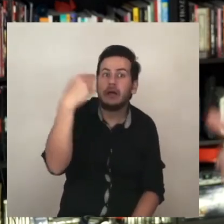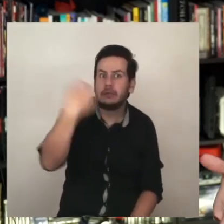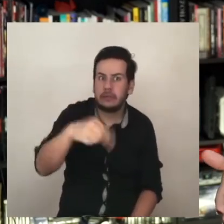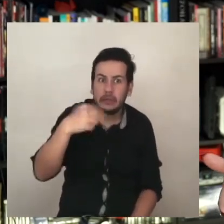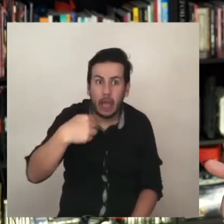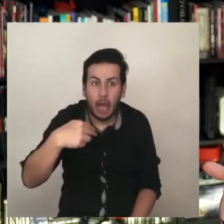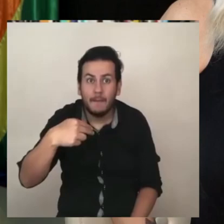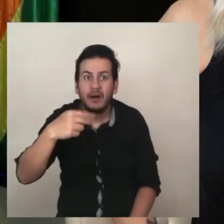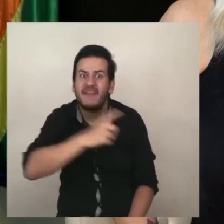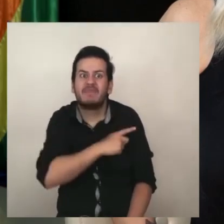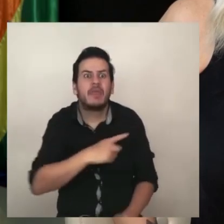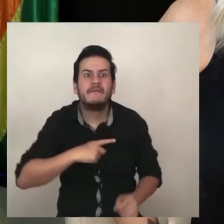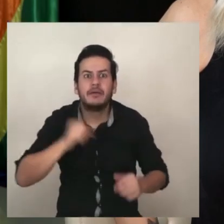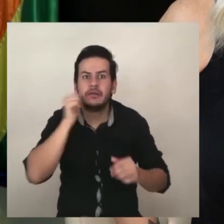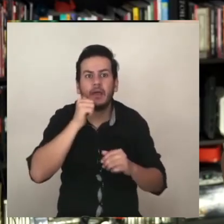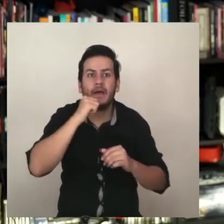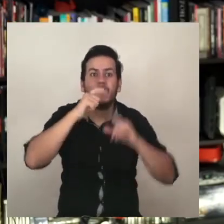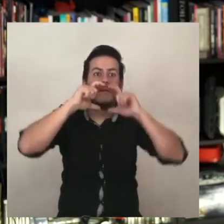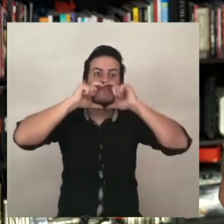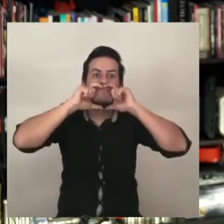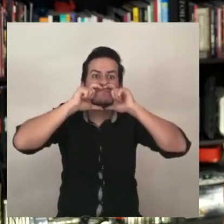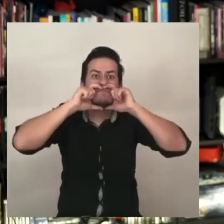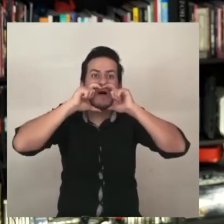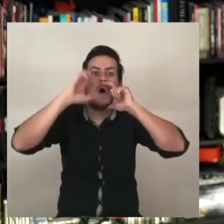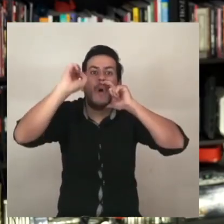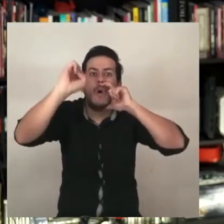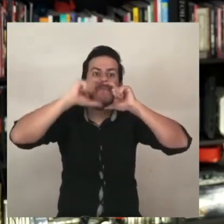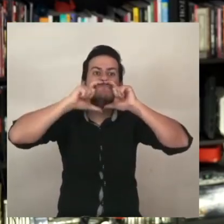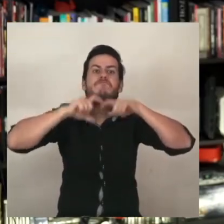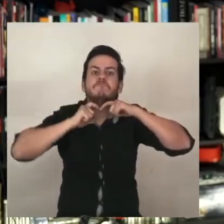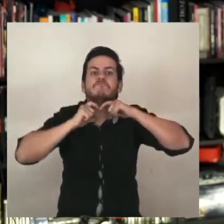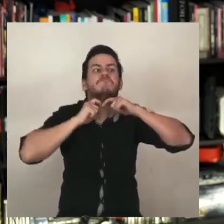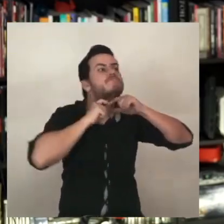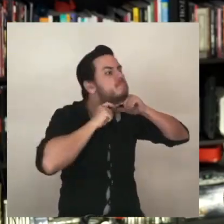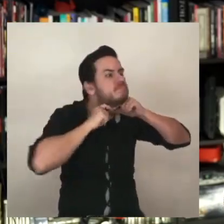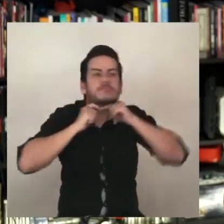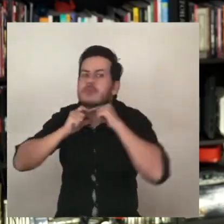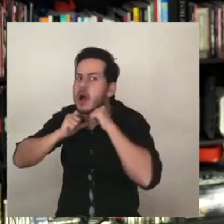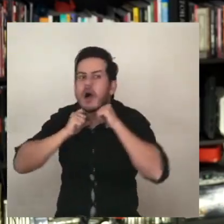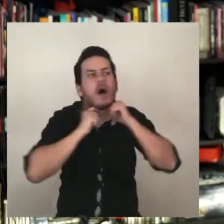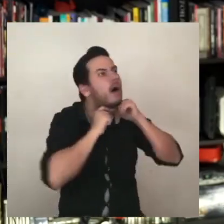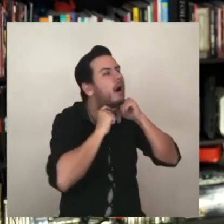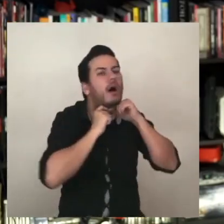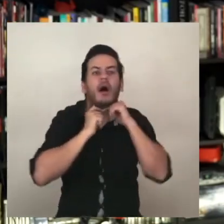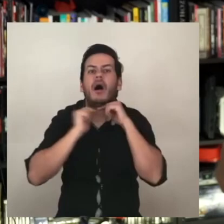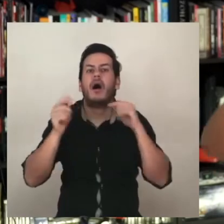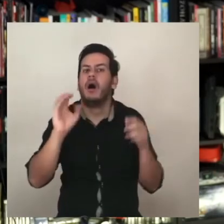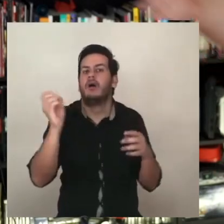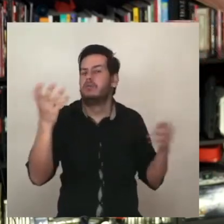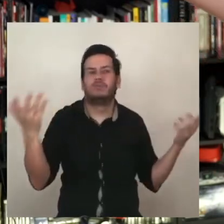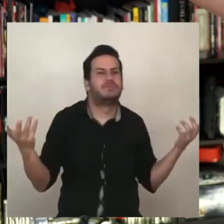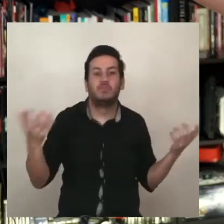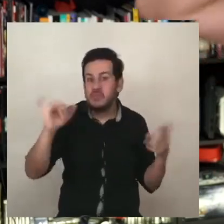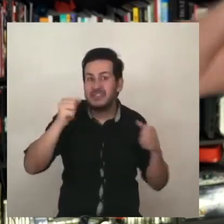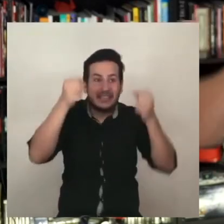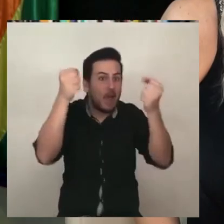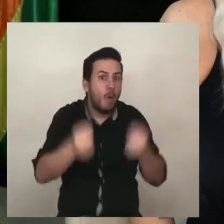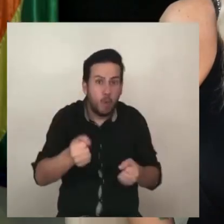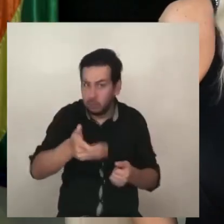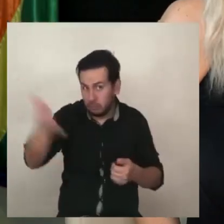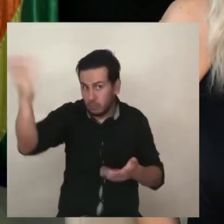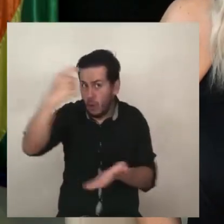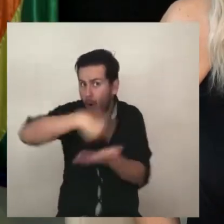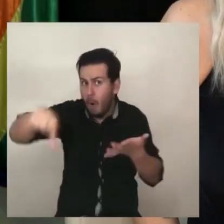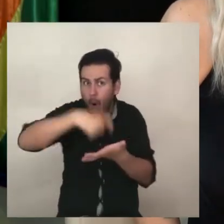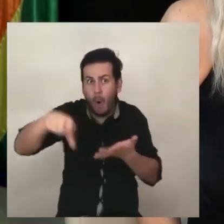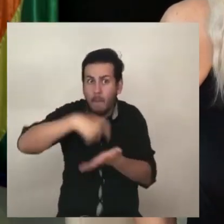la nariz, chavos. Luego lo usan. Y por supuesto que traerlo solo del cuello obviamente anula todos los beneficios de comprar uno. Seguro, claro, sí, no, adelante, vaya. ¿Qué piensan